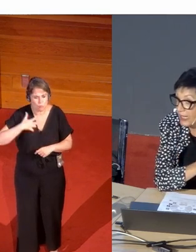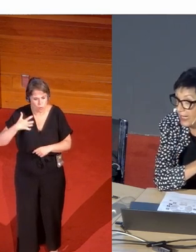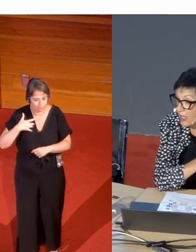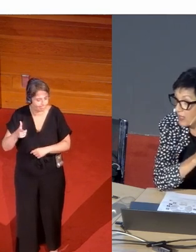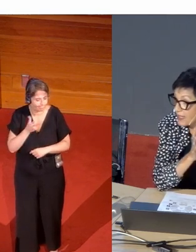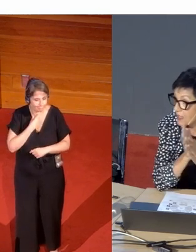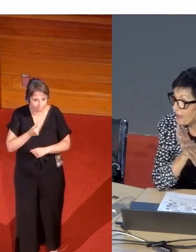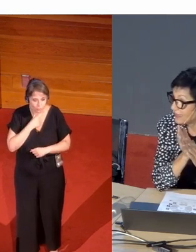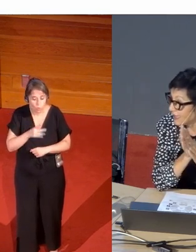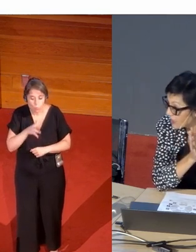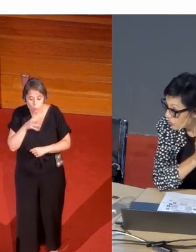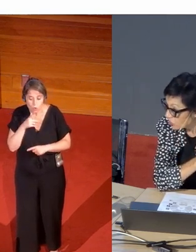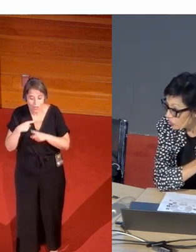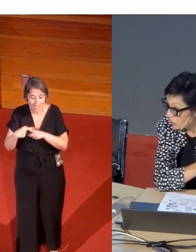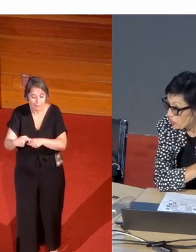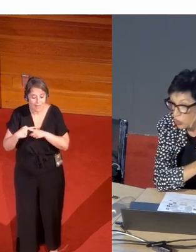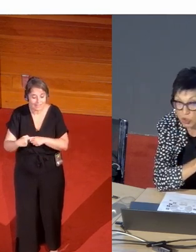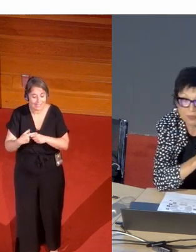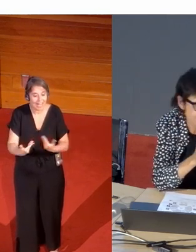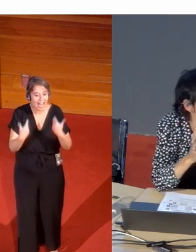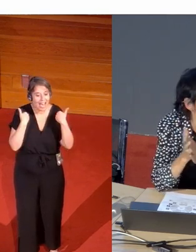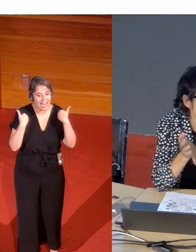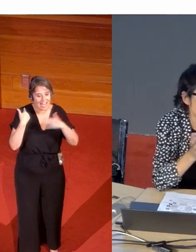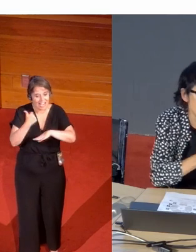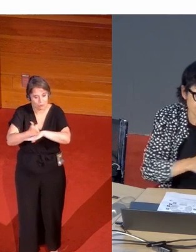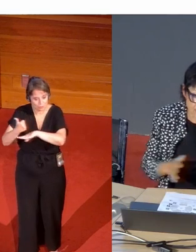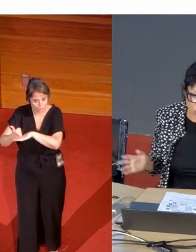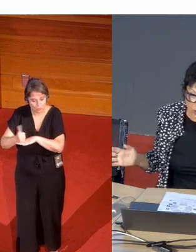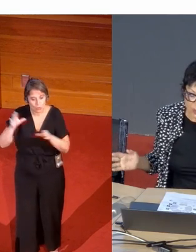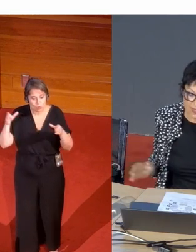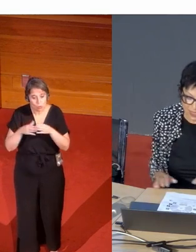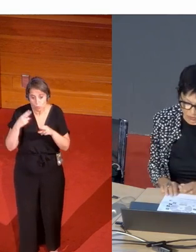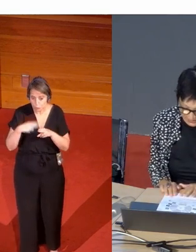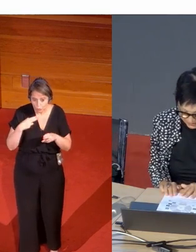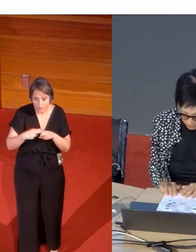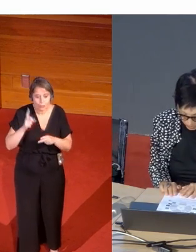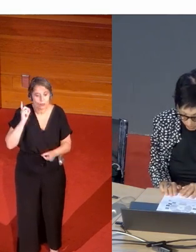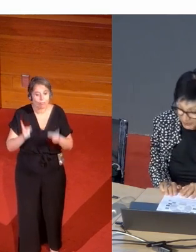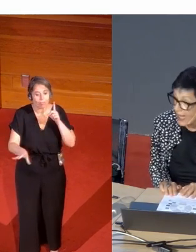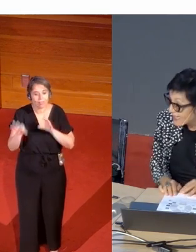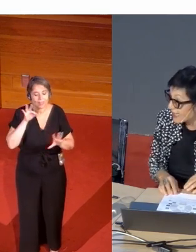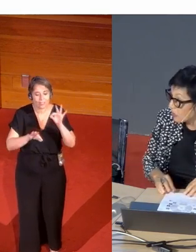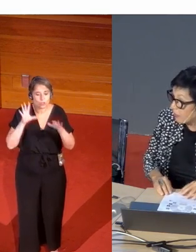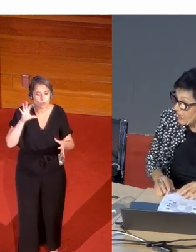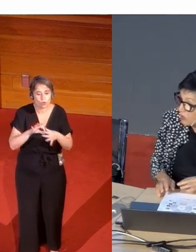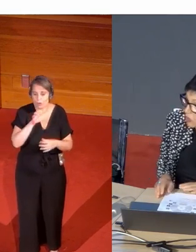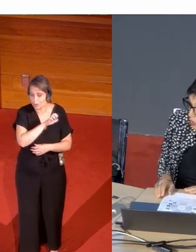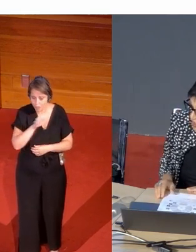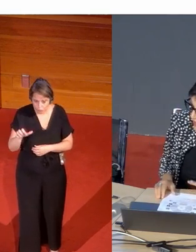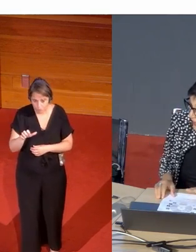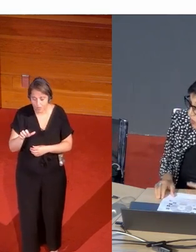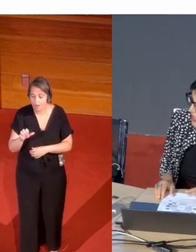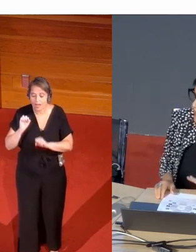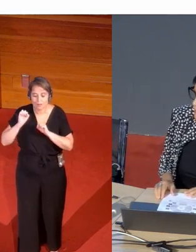porque a la hora de repartir cargos los partidos que tradicionalmente han cortado el bacalao en la Unión Europea han seguido aplicando